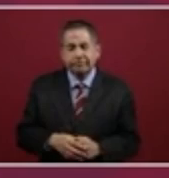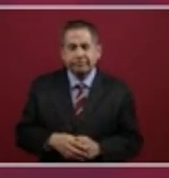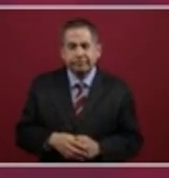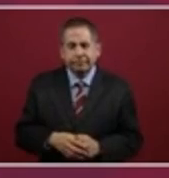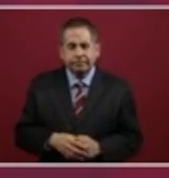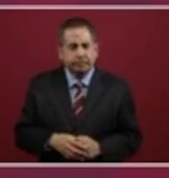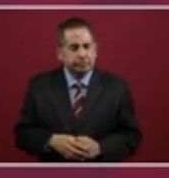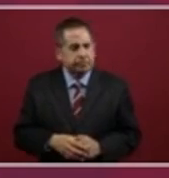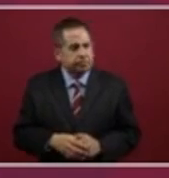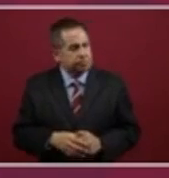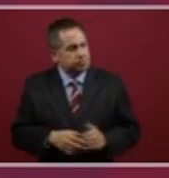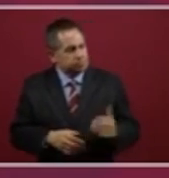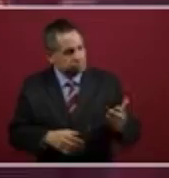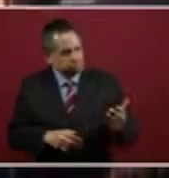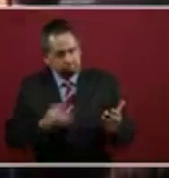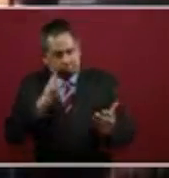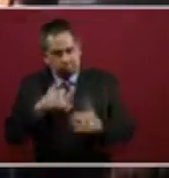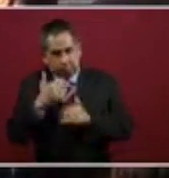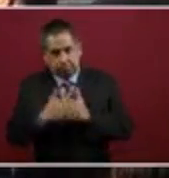pidiendo a